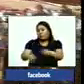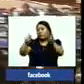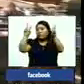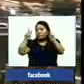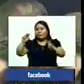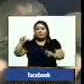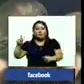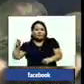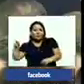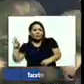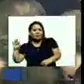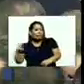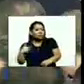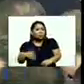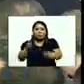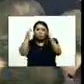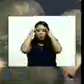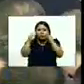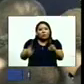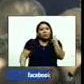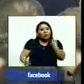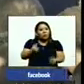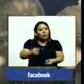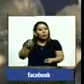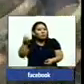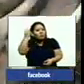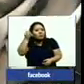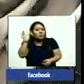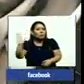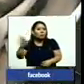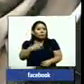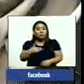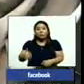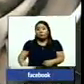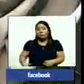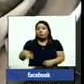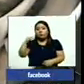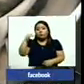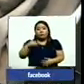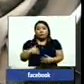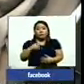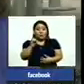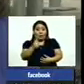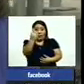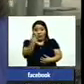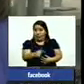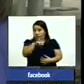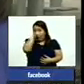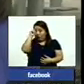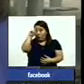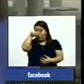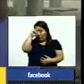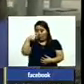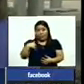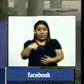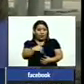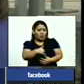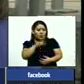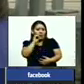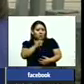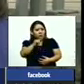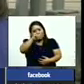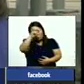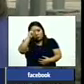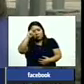Además, desconocen cuáles son las intenciones del nuevo gobierno en esta materia. El ministro de Trabajo ha anunciado que va a trabajar en